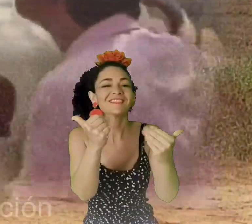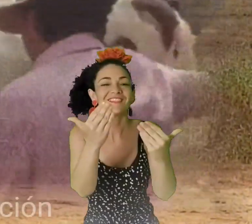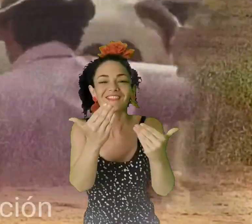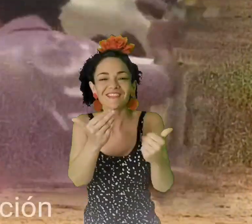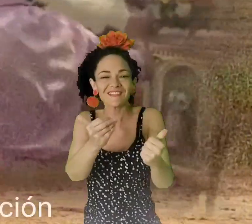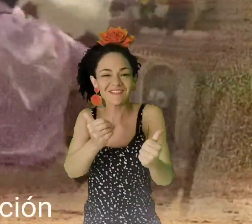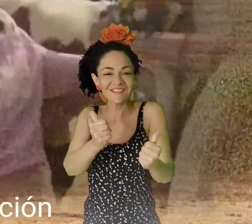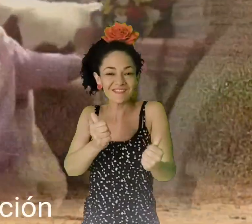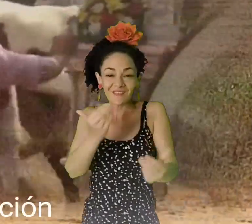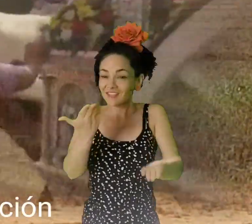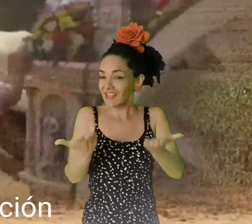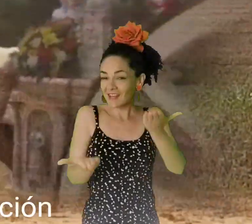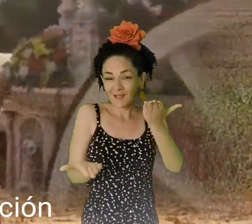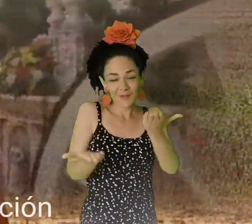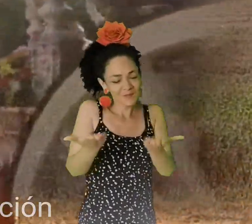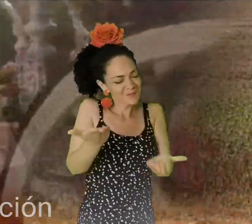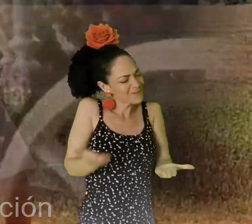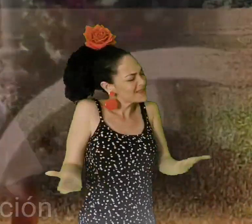No tiene